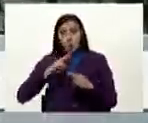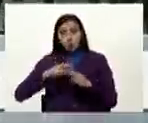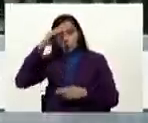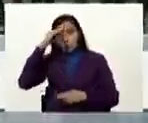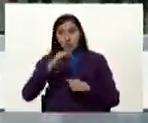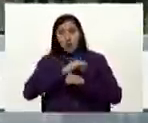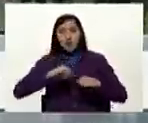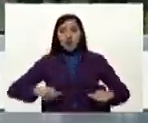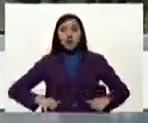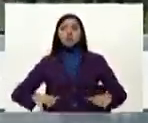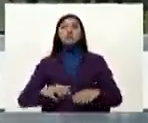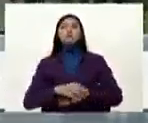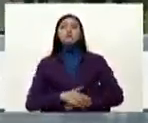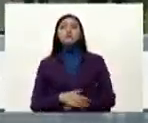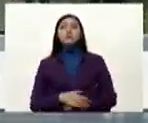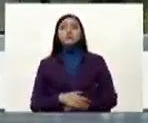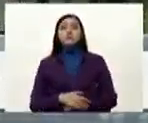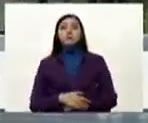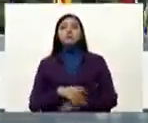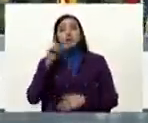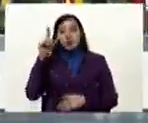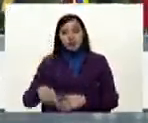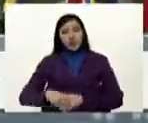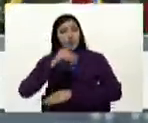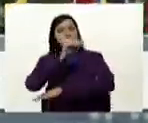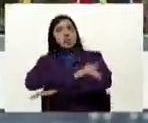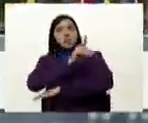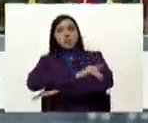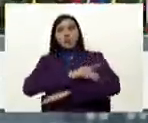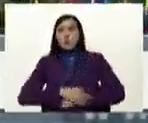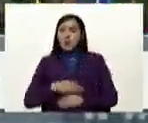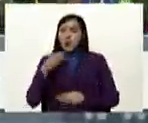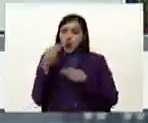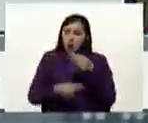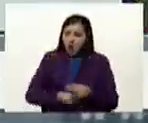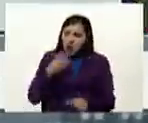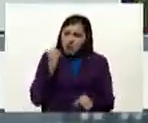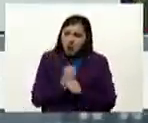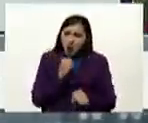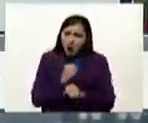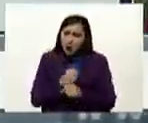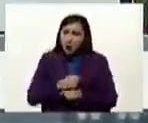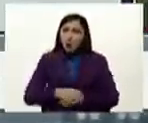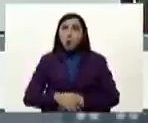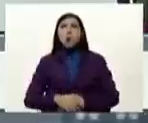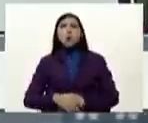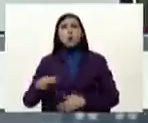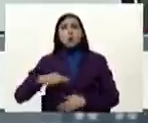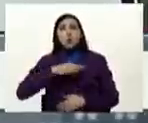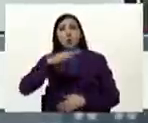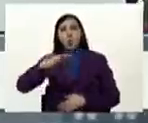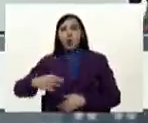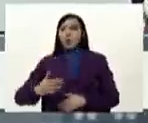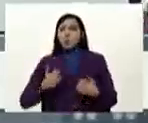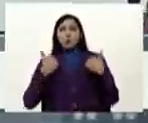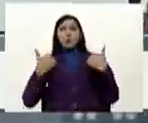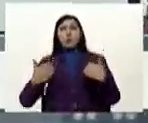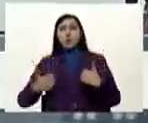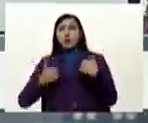militar, de la disciplina, de la dedicación al trabajo, del espíritu de